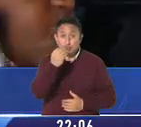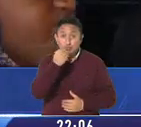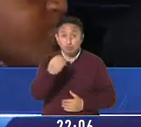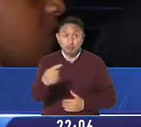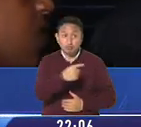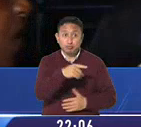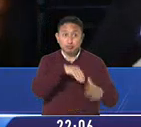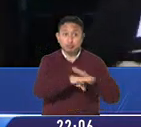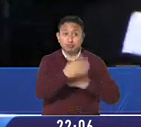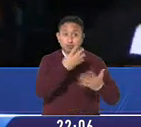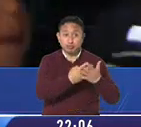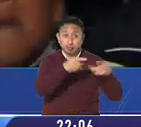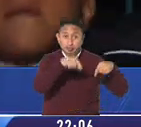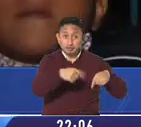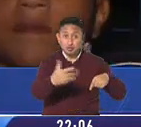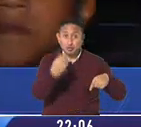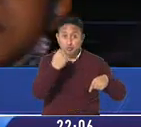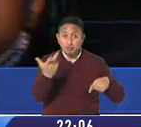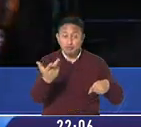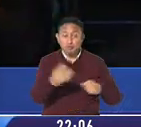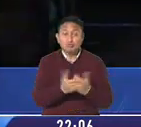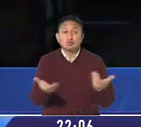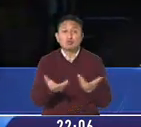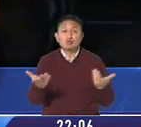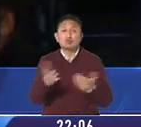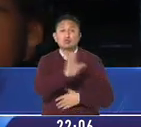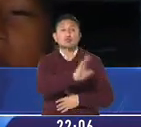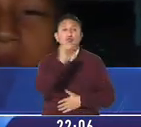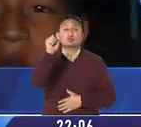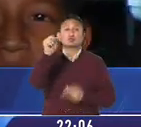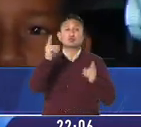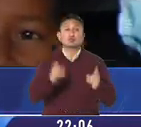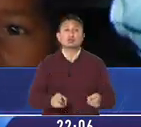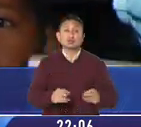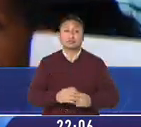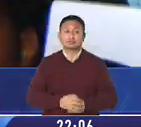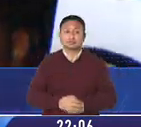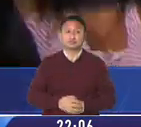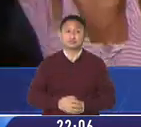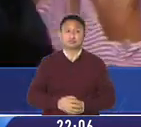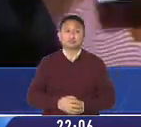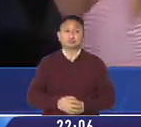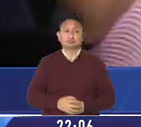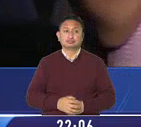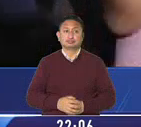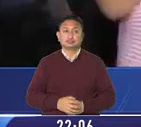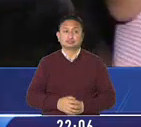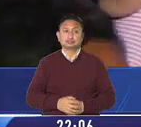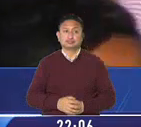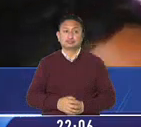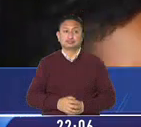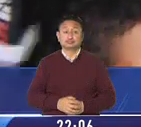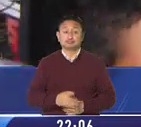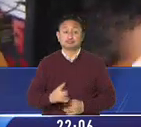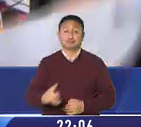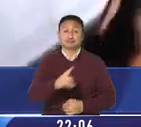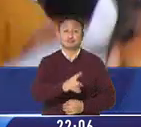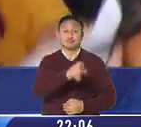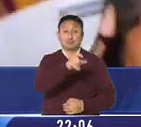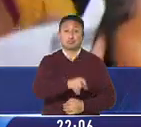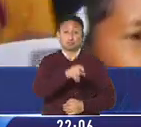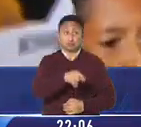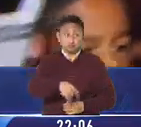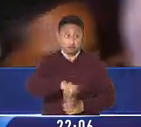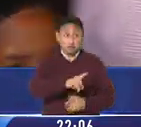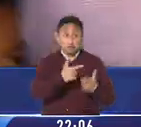los PPL. ¿A dónde están los derechos humanos de los presos? Algunos de los PPL ya tienen boletas